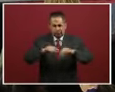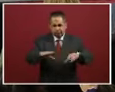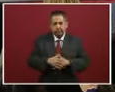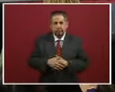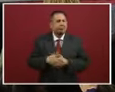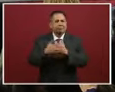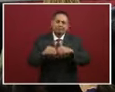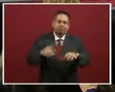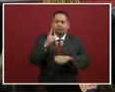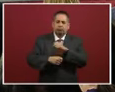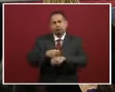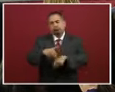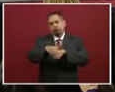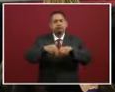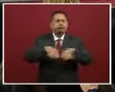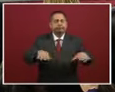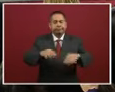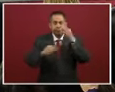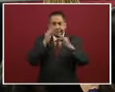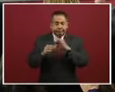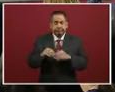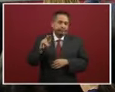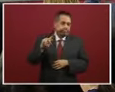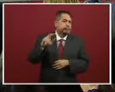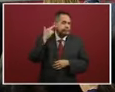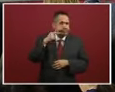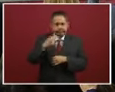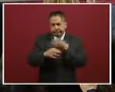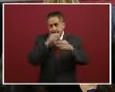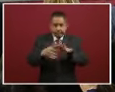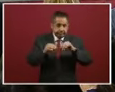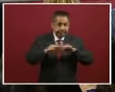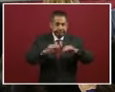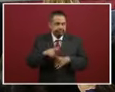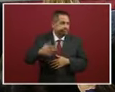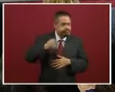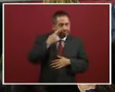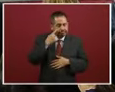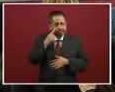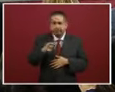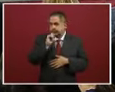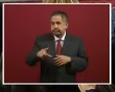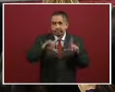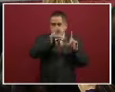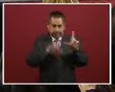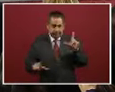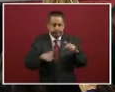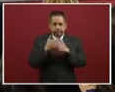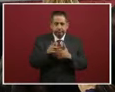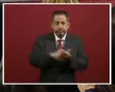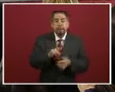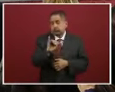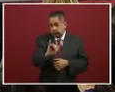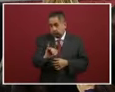se va a desplegar a lo largo del año todos los materiales en tiempos oficiales en radio y televisión. Va a establecerse campañas regionales. El próximo jueves